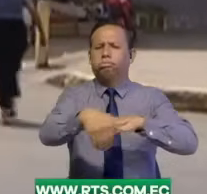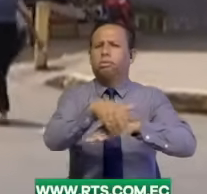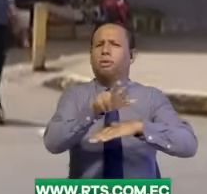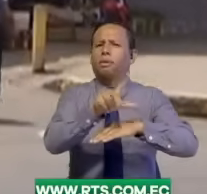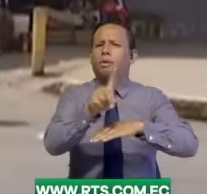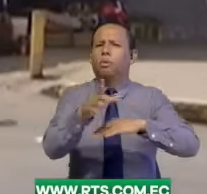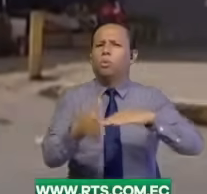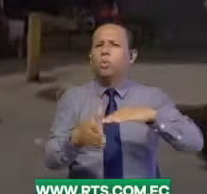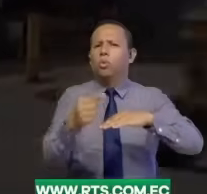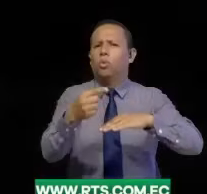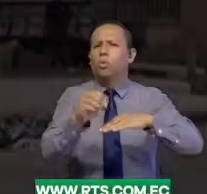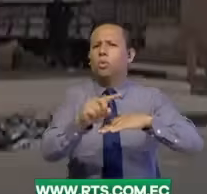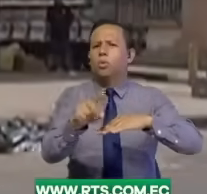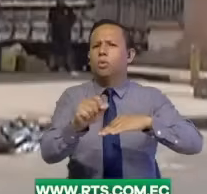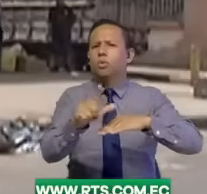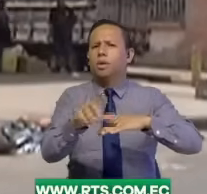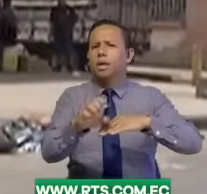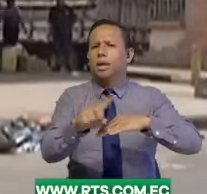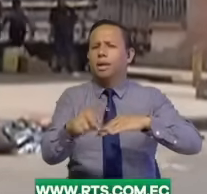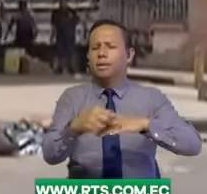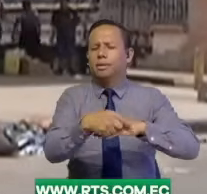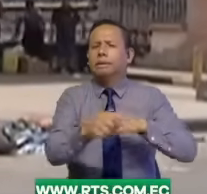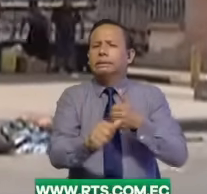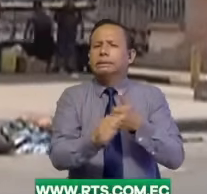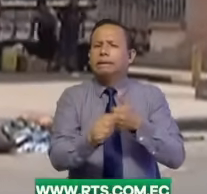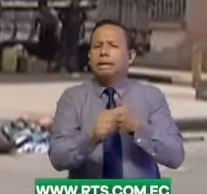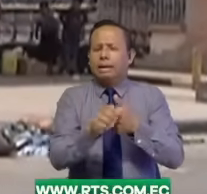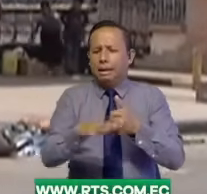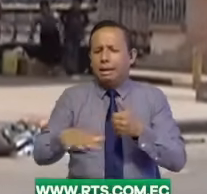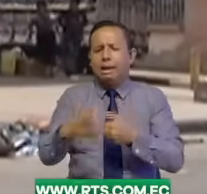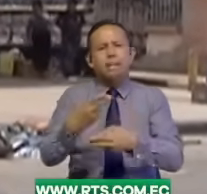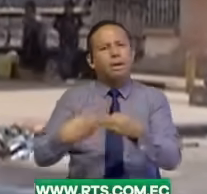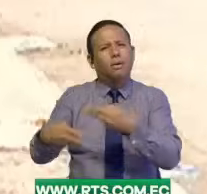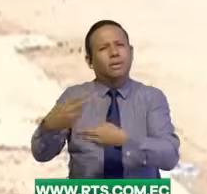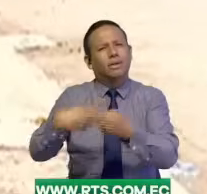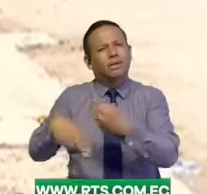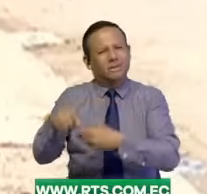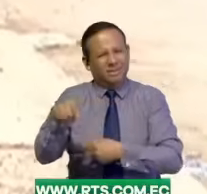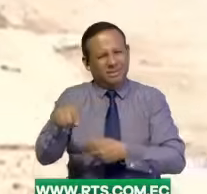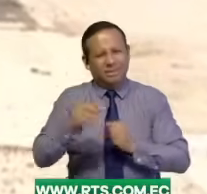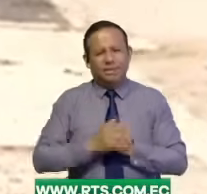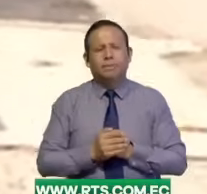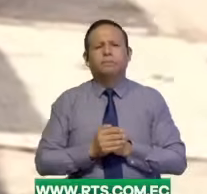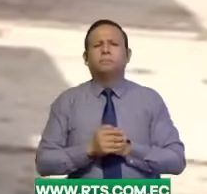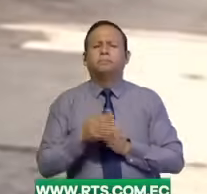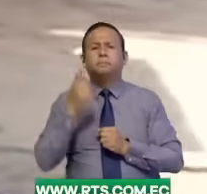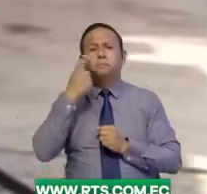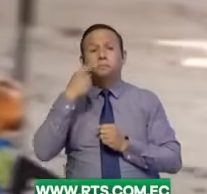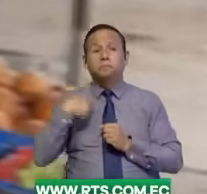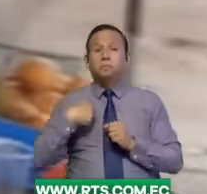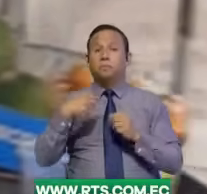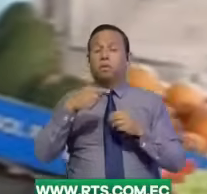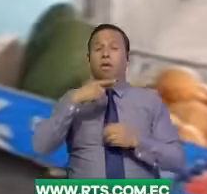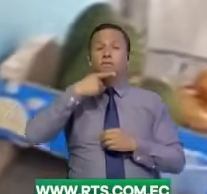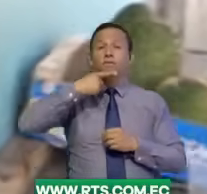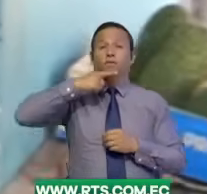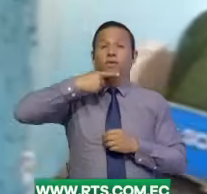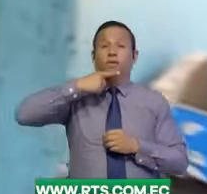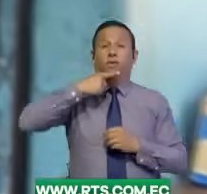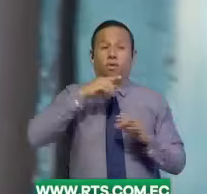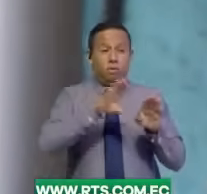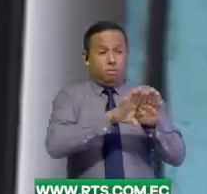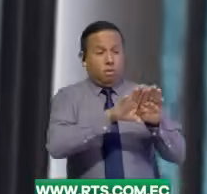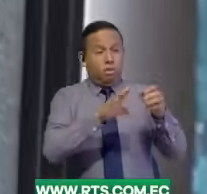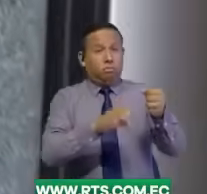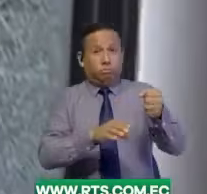31 y Augusto González, junto al mercado de Santa Teresita. La vitrina de la nevera está hecho pedacito,